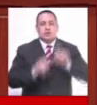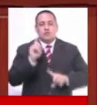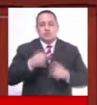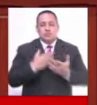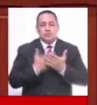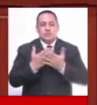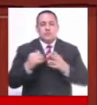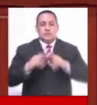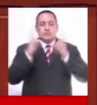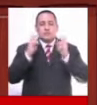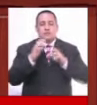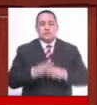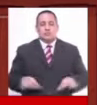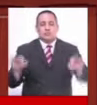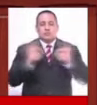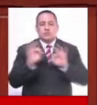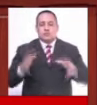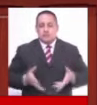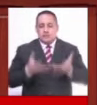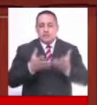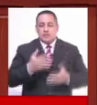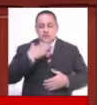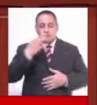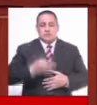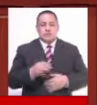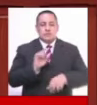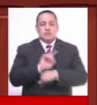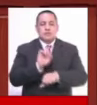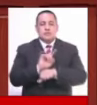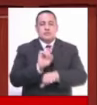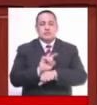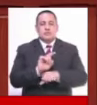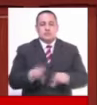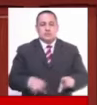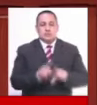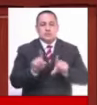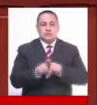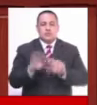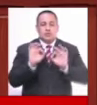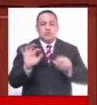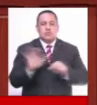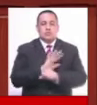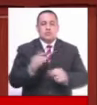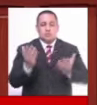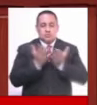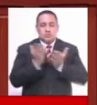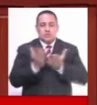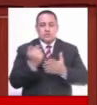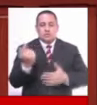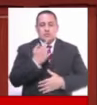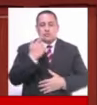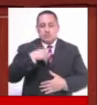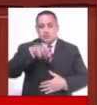actores importantes para darle realmente una educación integral a nuestros estudiantes en el país. Muchas gracias.